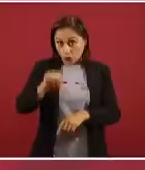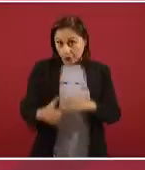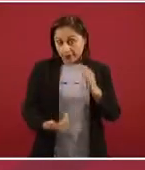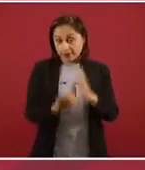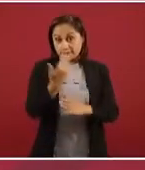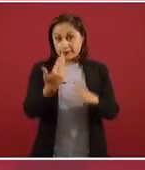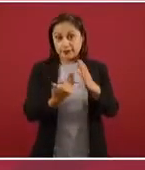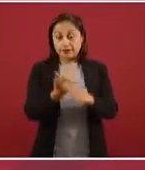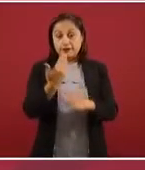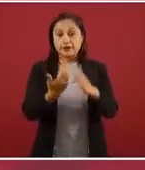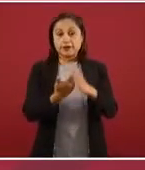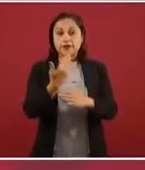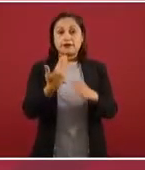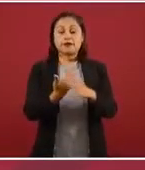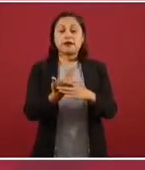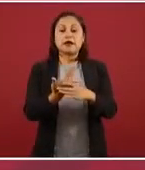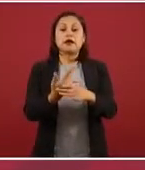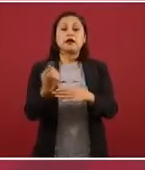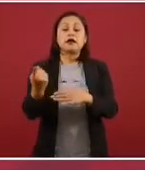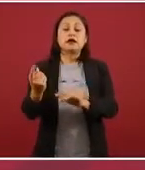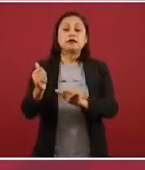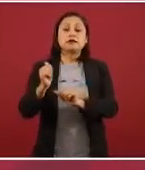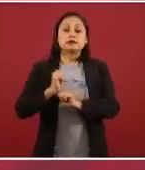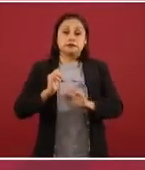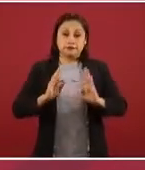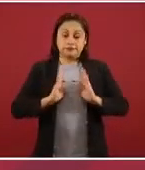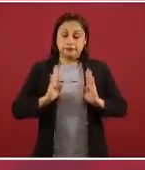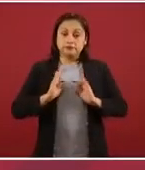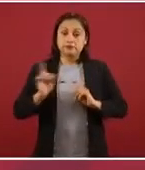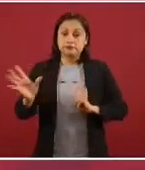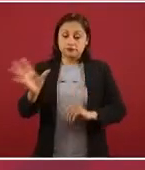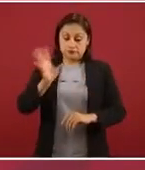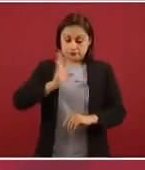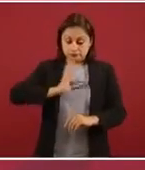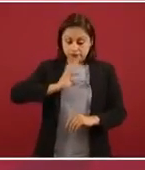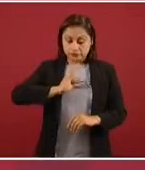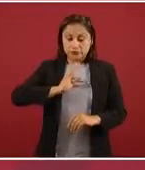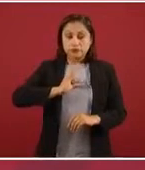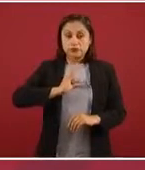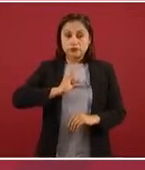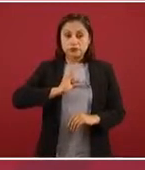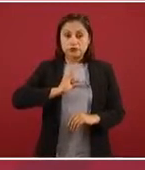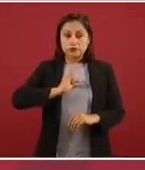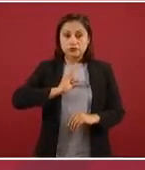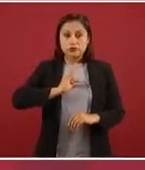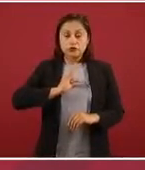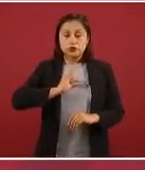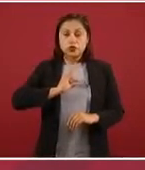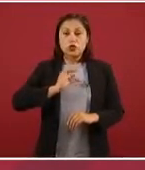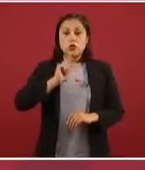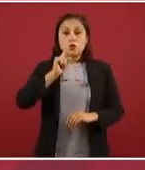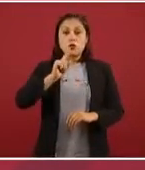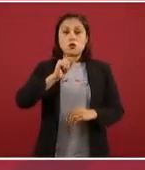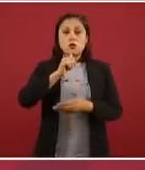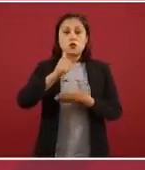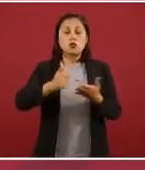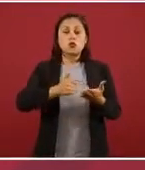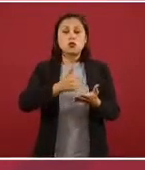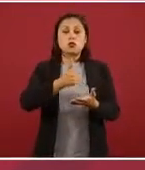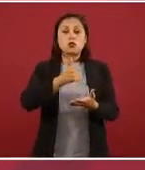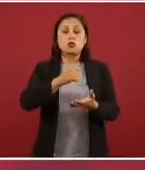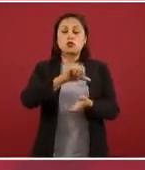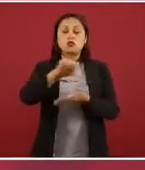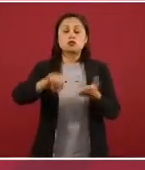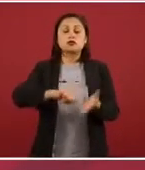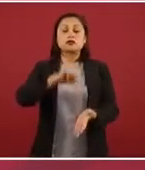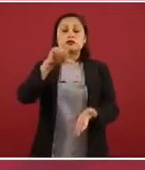nos informó del ejército del desmantelamiento de uno de los laboratorios donde producen las